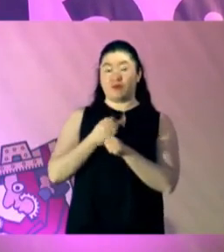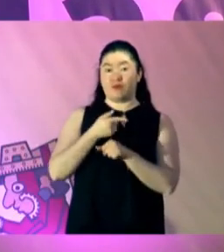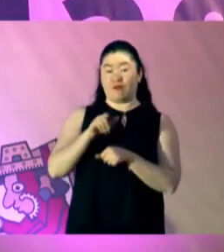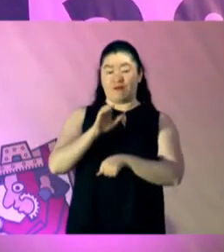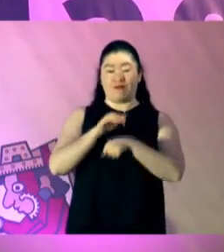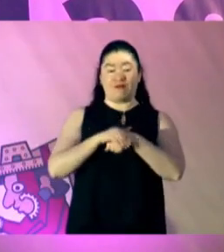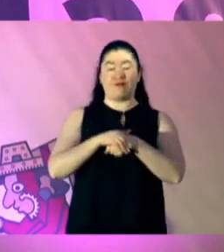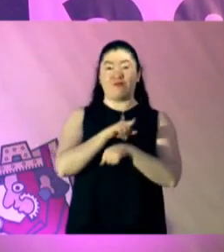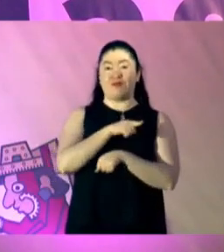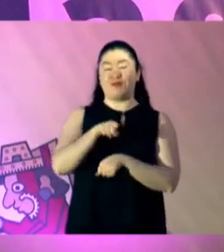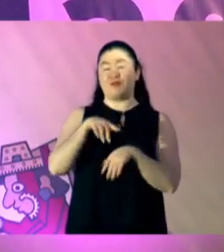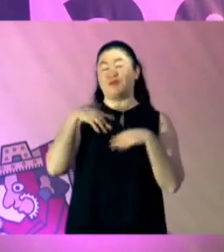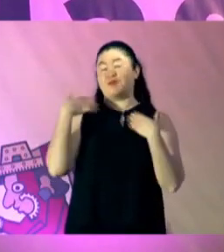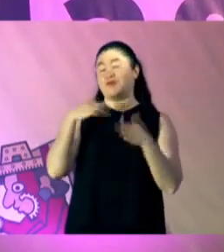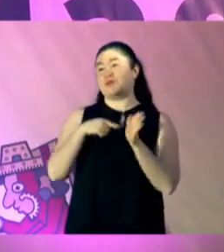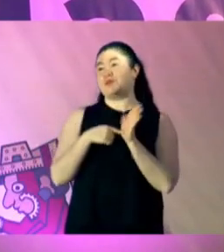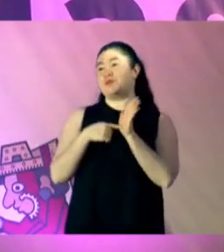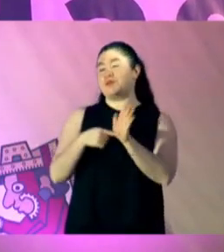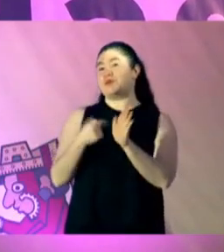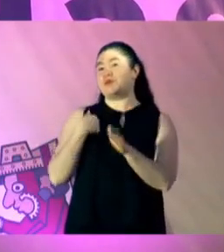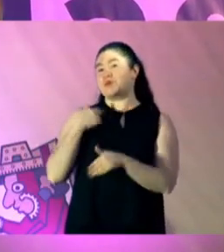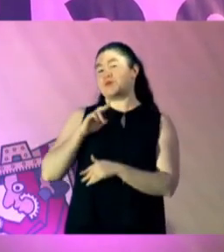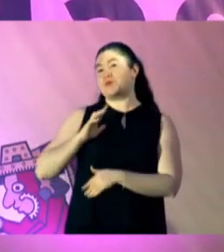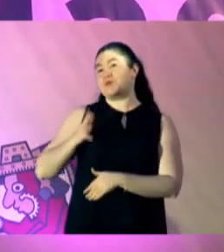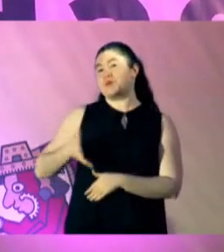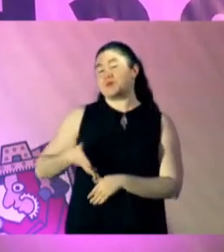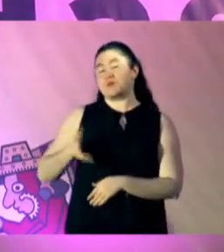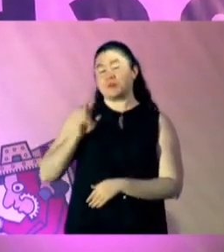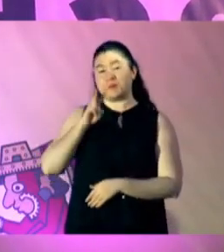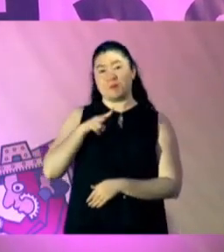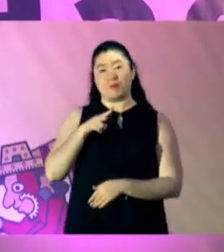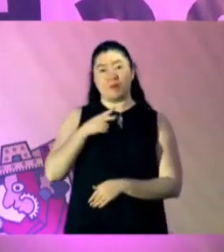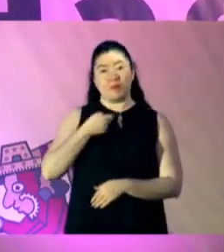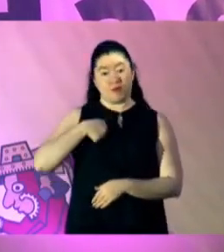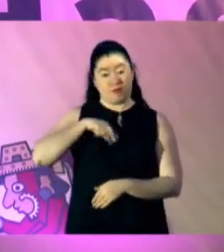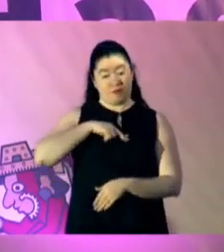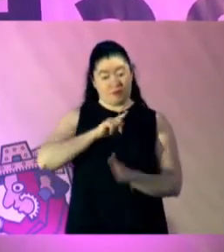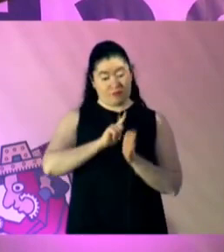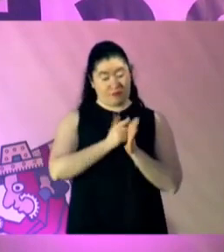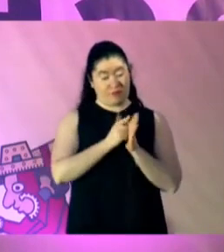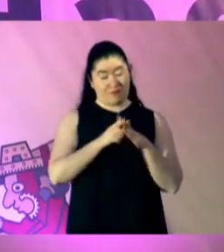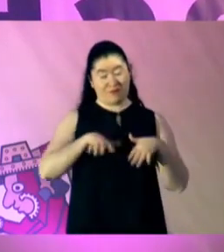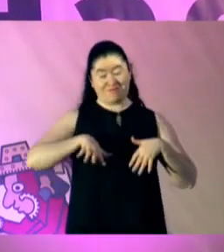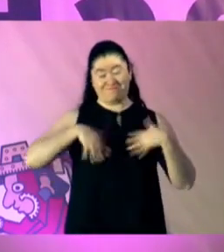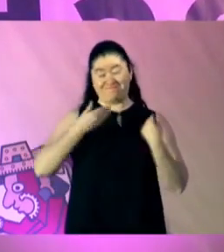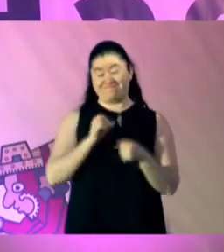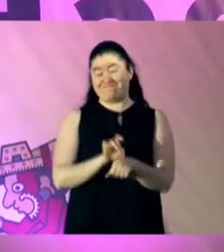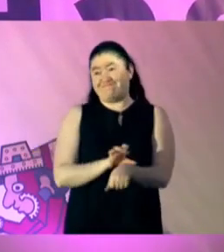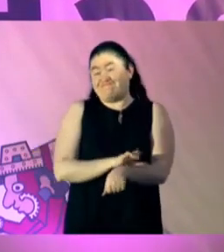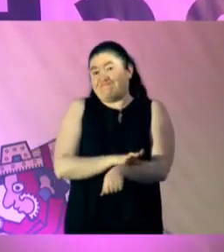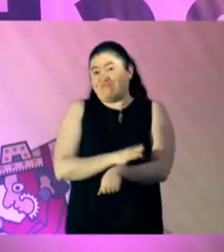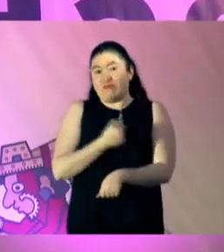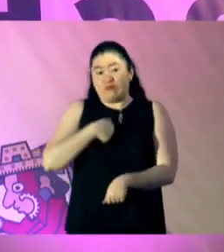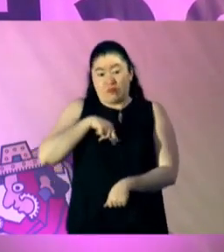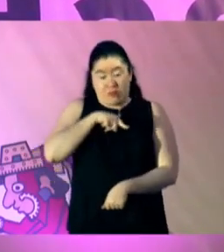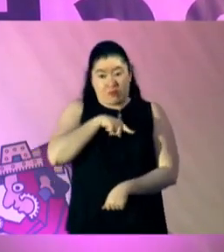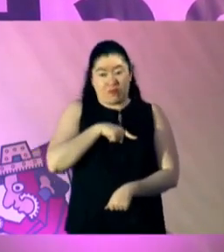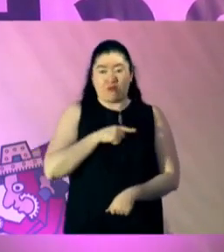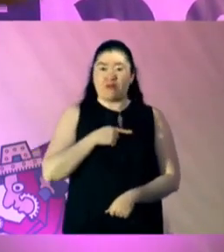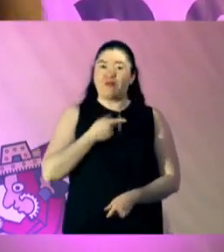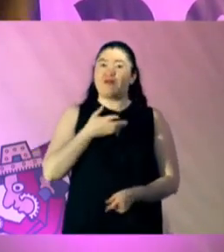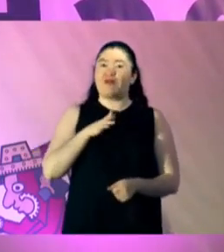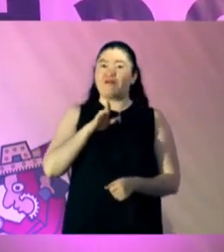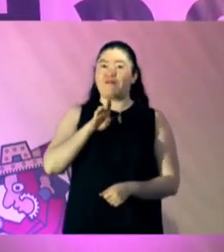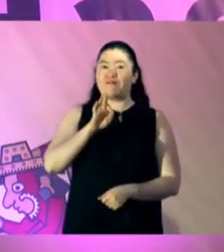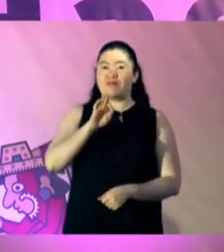amigos y un libro que nos da muchísima emoción porque ahora nosotros queremos muchísimo a